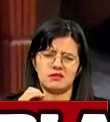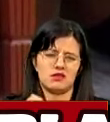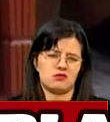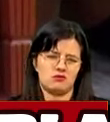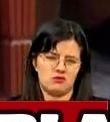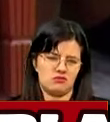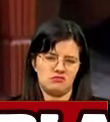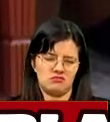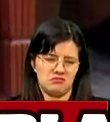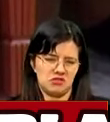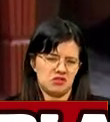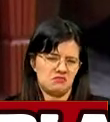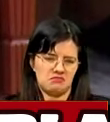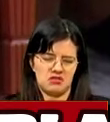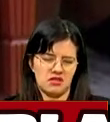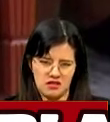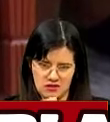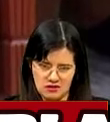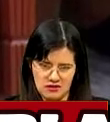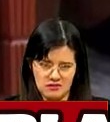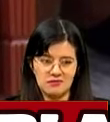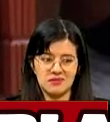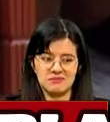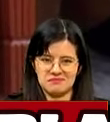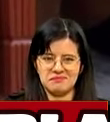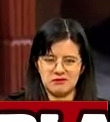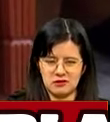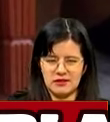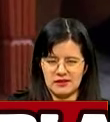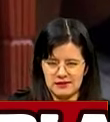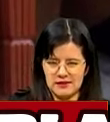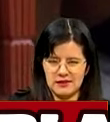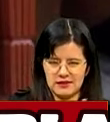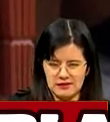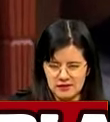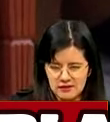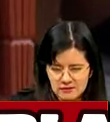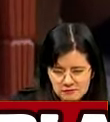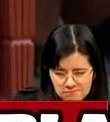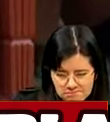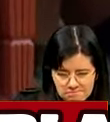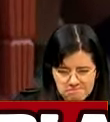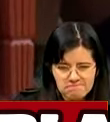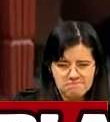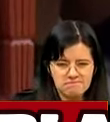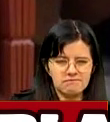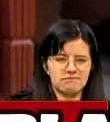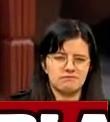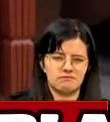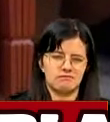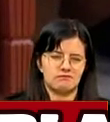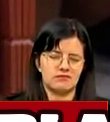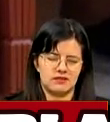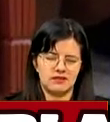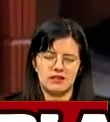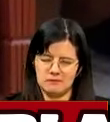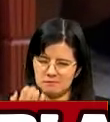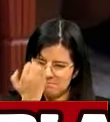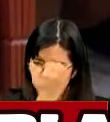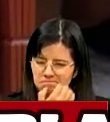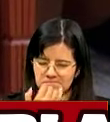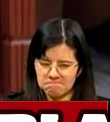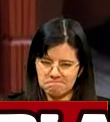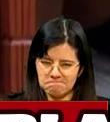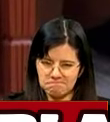los hallazgos detectados por la propia unidad técnica de fiscalización. Y aquí me parece que lo